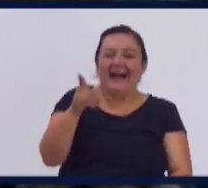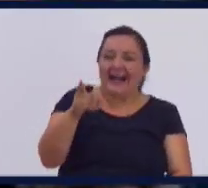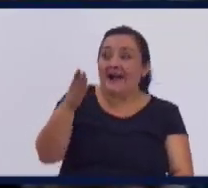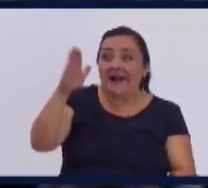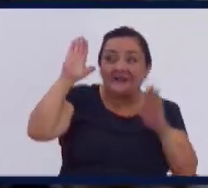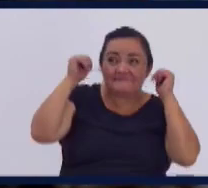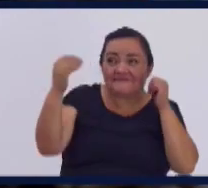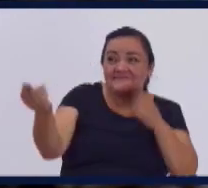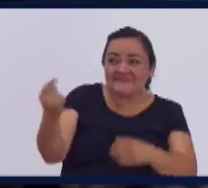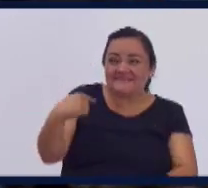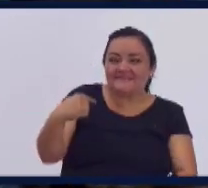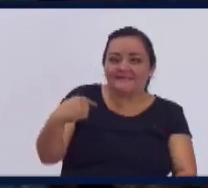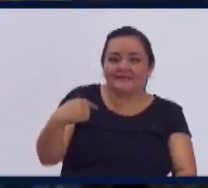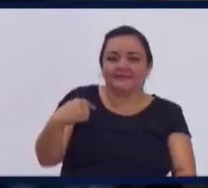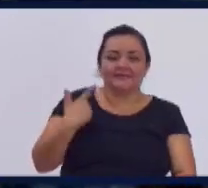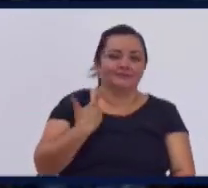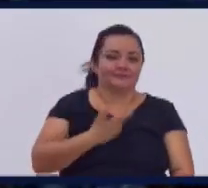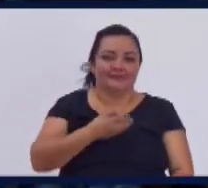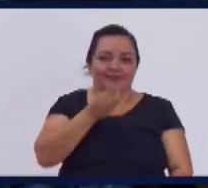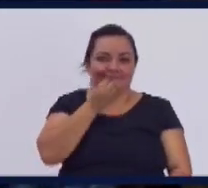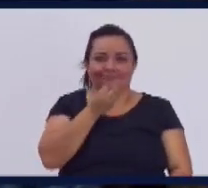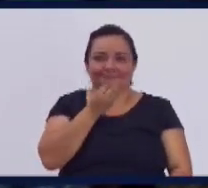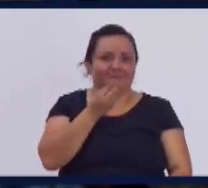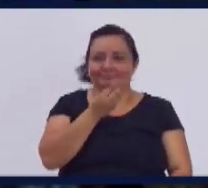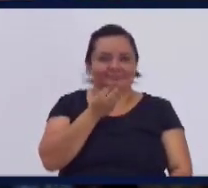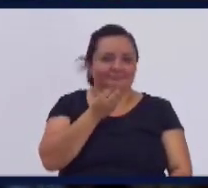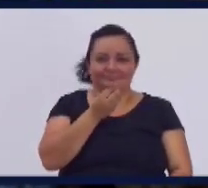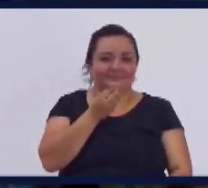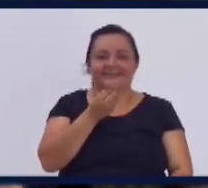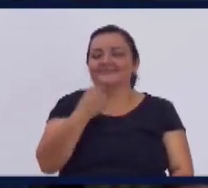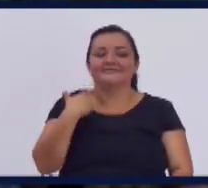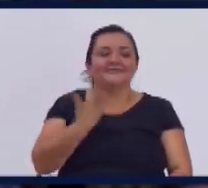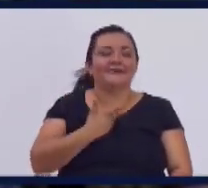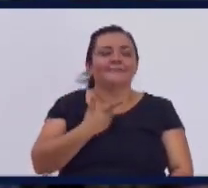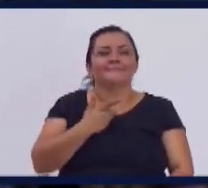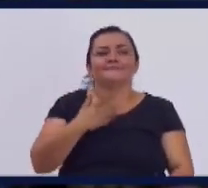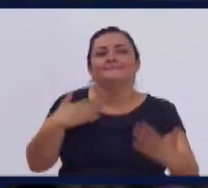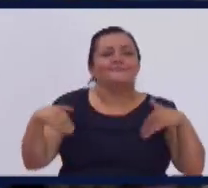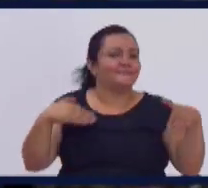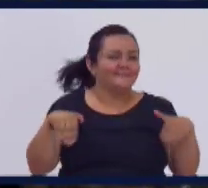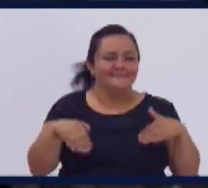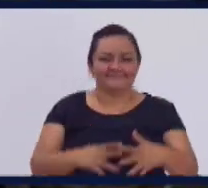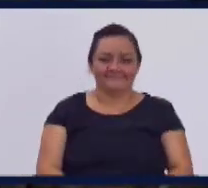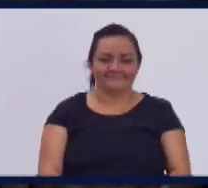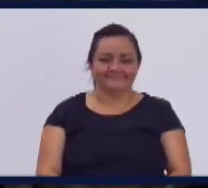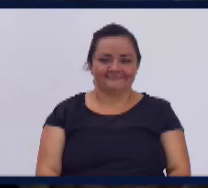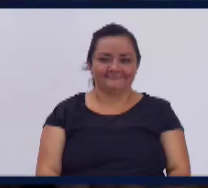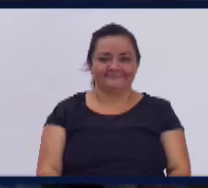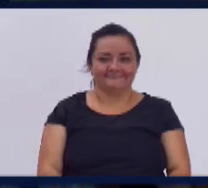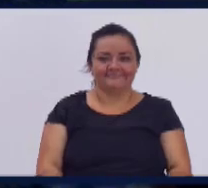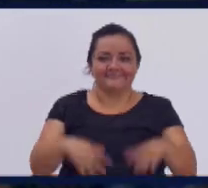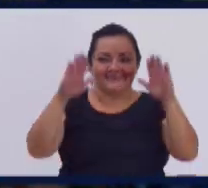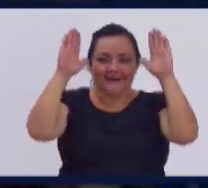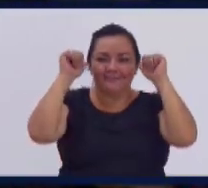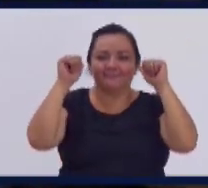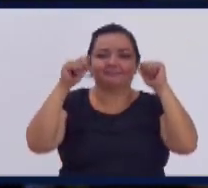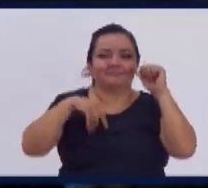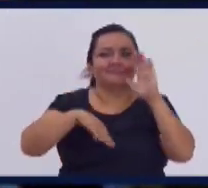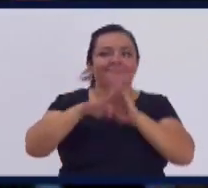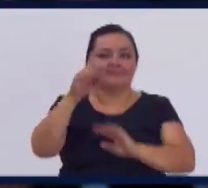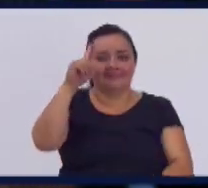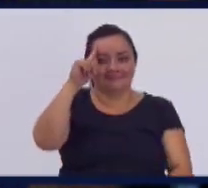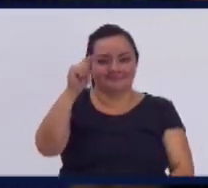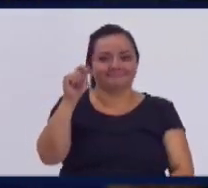viene el burro y viene. Hermano, nosotros no podíamos comernos esa carne, no era para nosotros, era una travesura. Pero el burro salió más vivo que